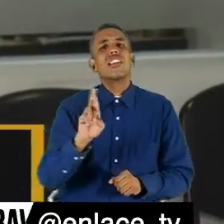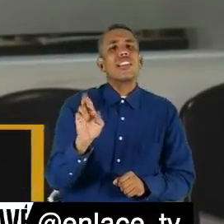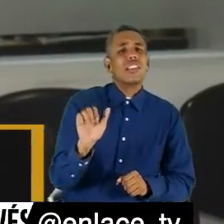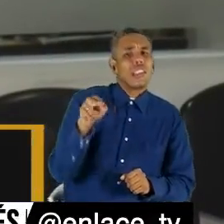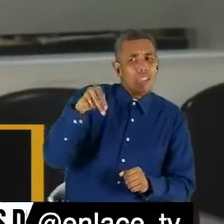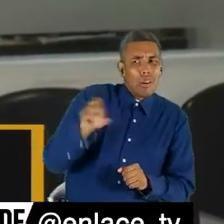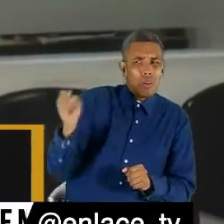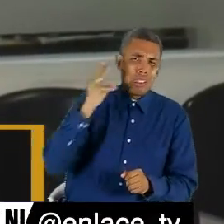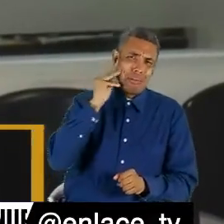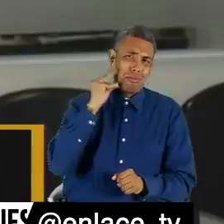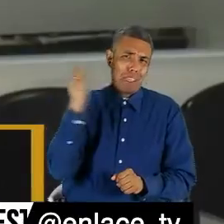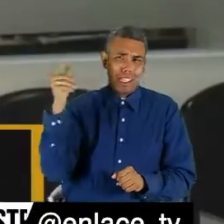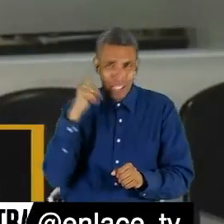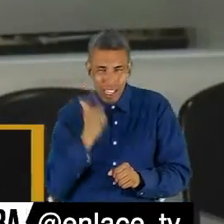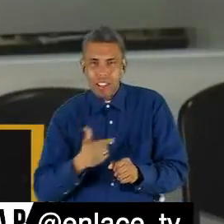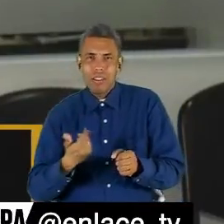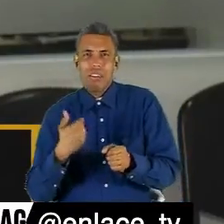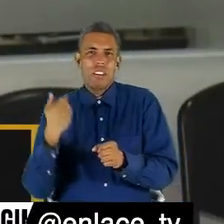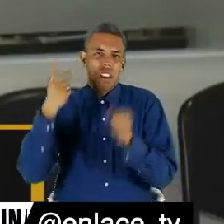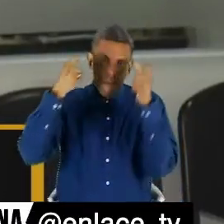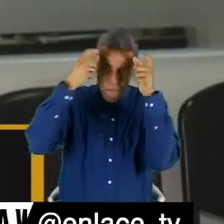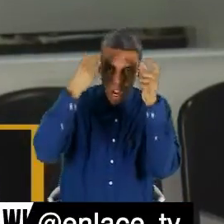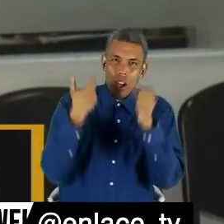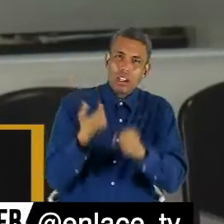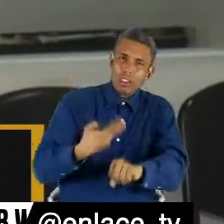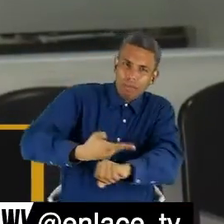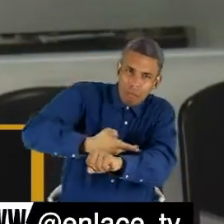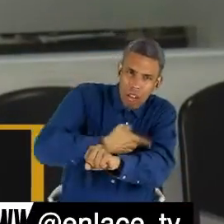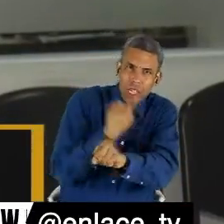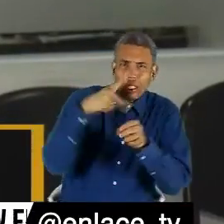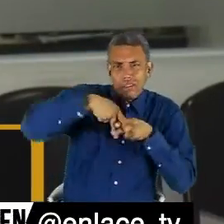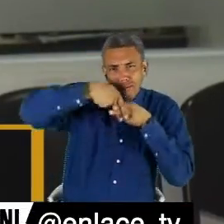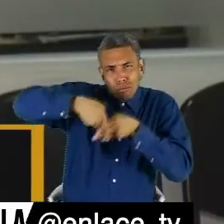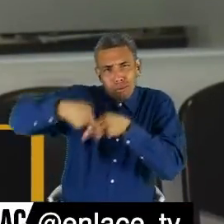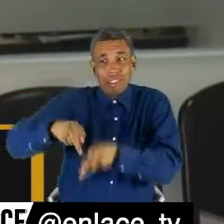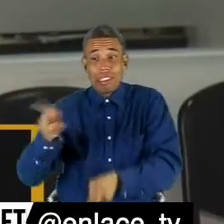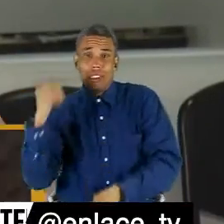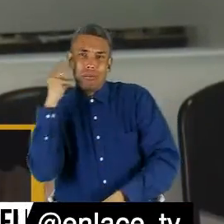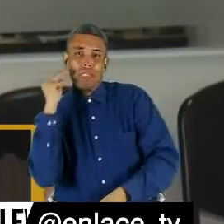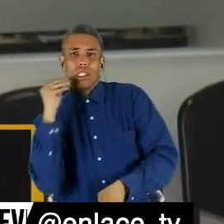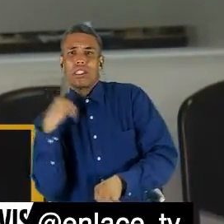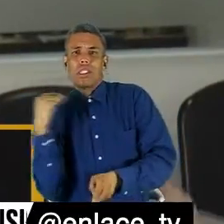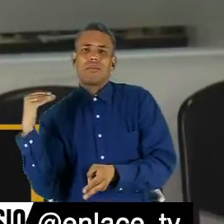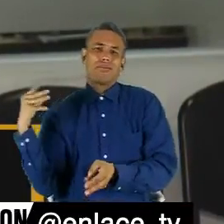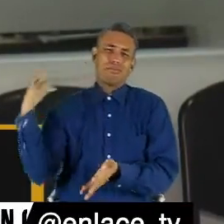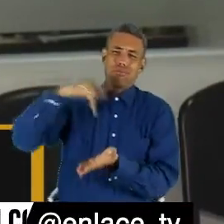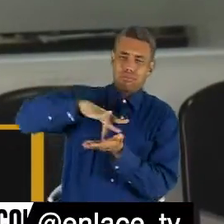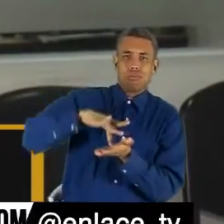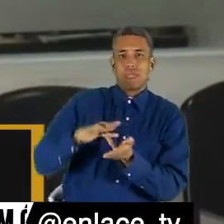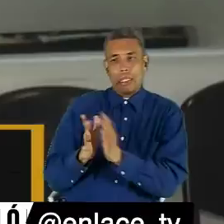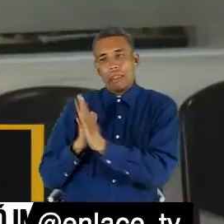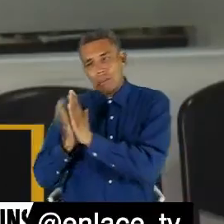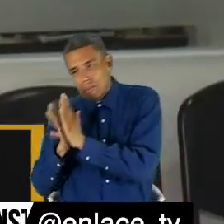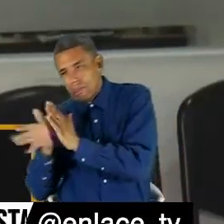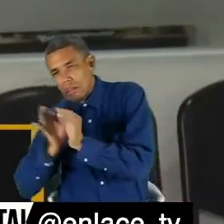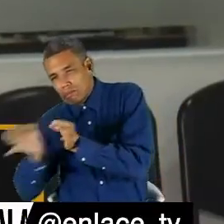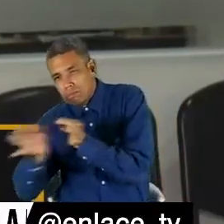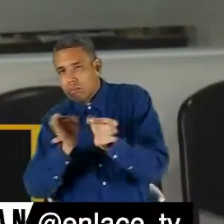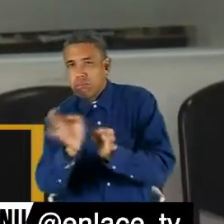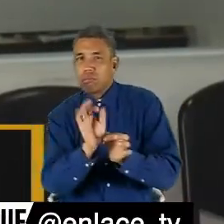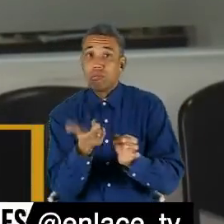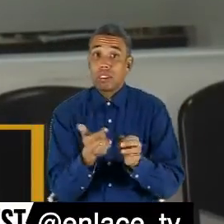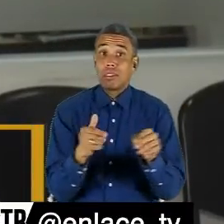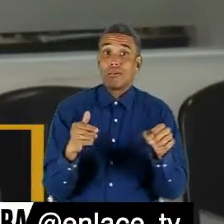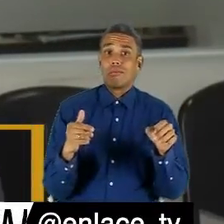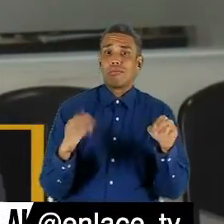muchas otras personas también vinculadas, profesionales vinculados a esta área, a este renglón productivo, y están en estos